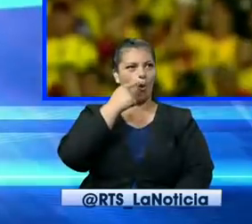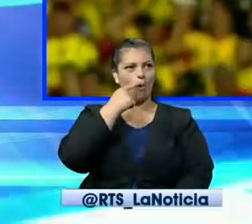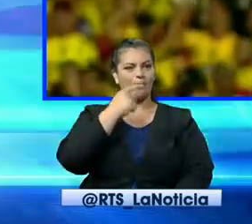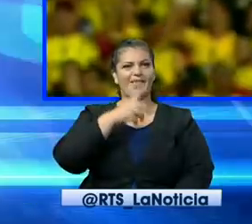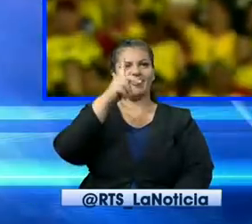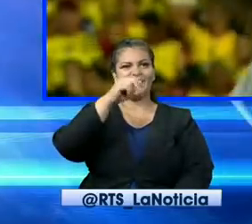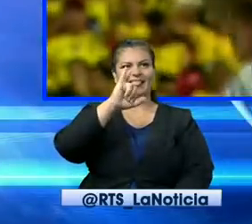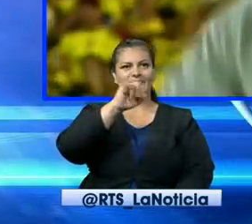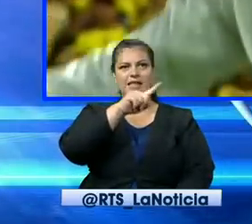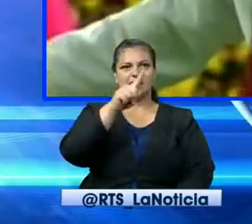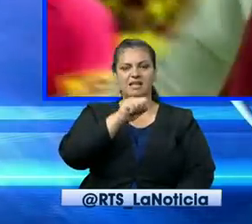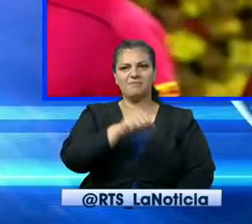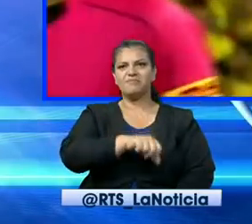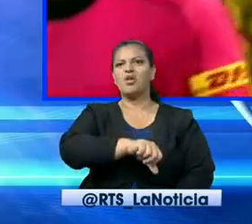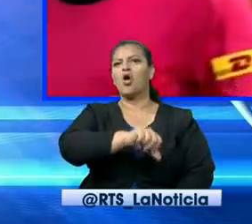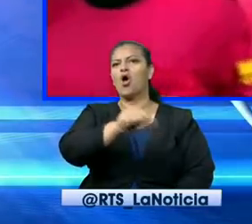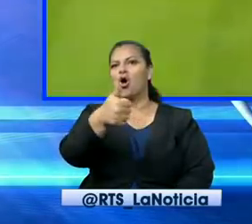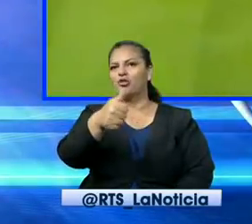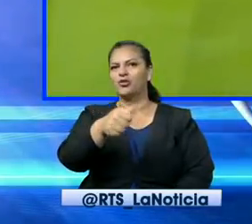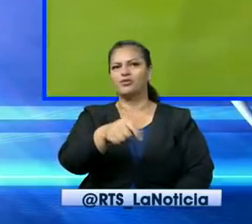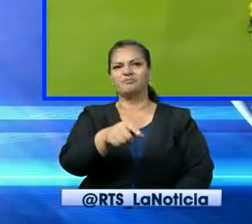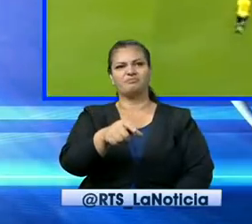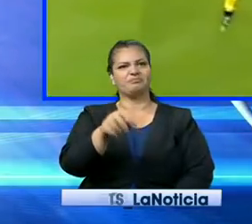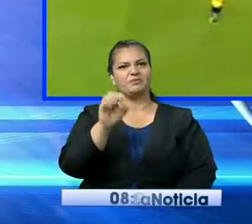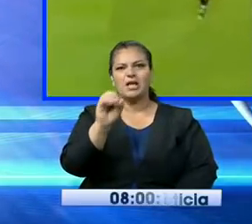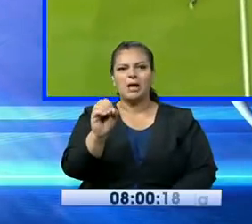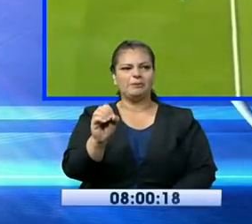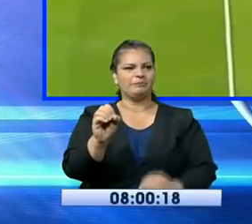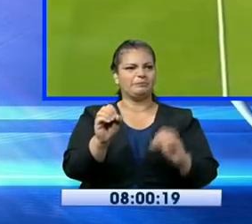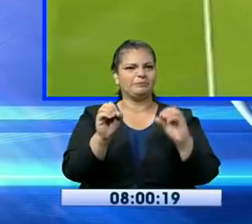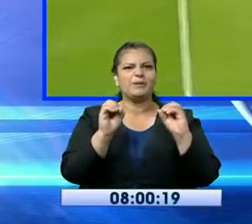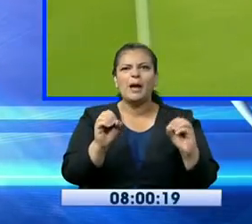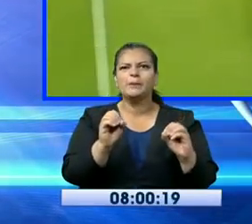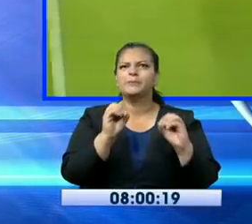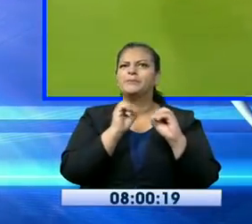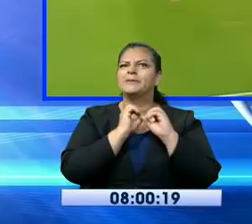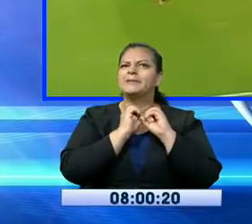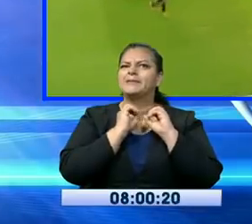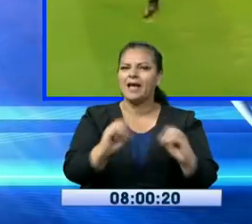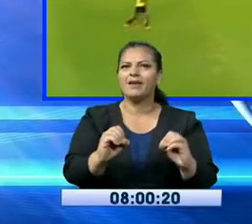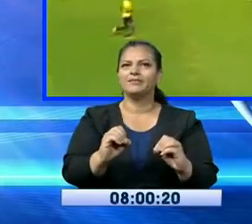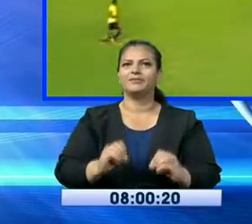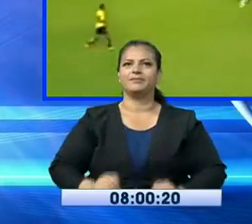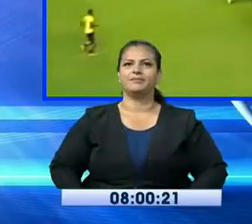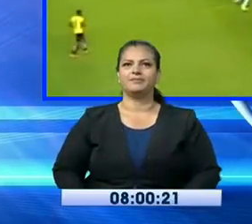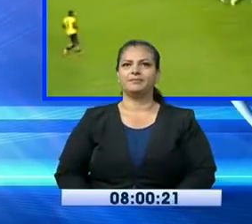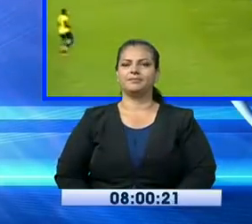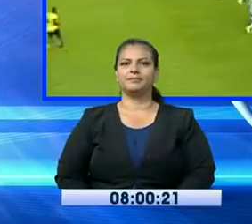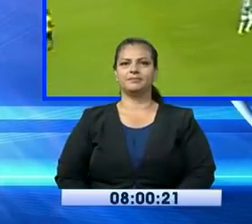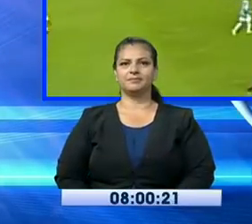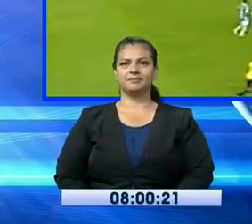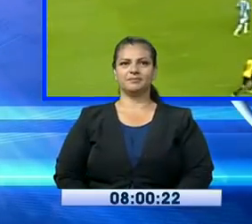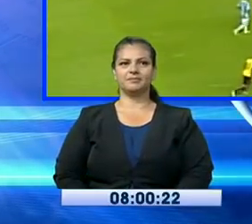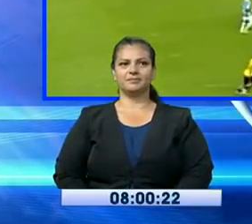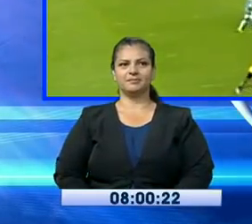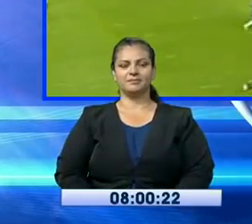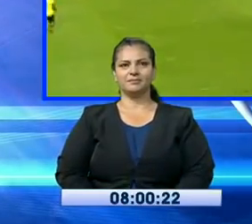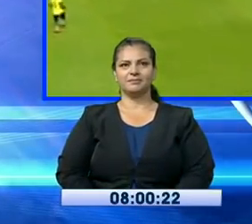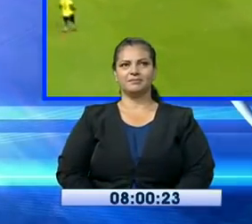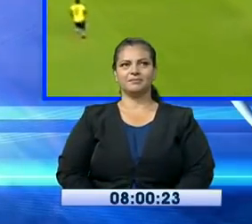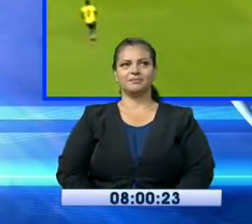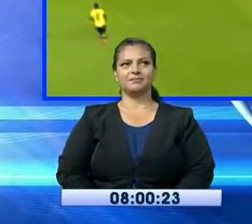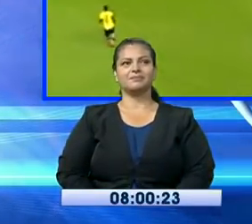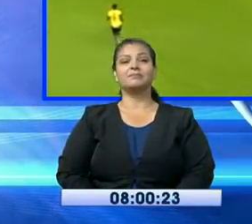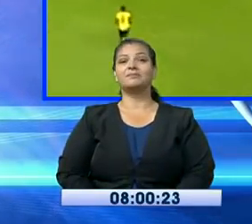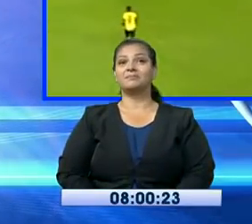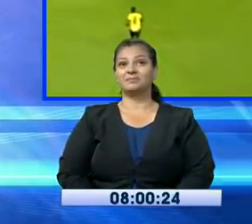el pony oyola pero no cordero nada nada de producción el arquero armando